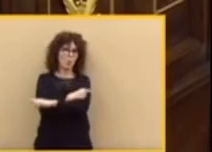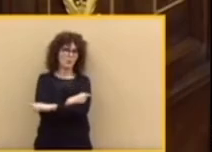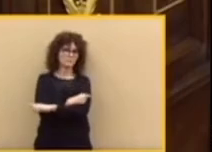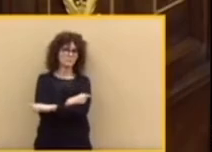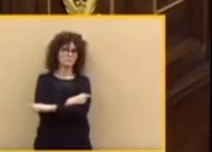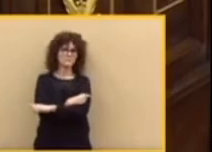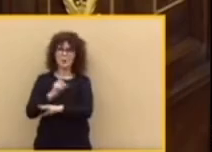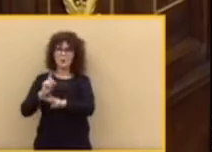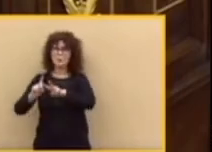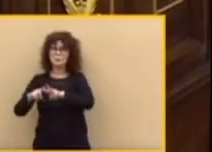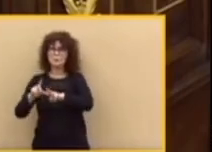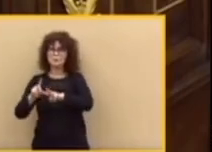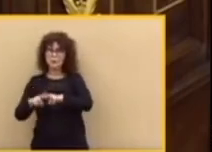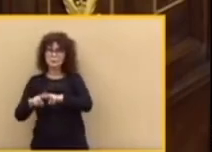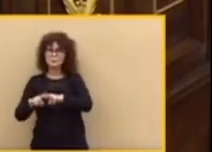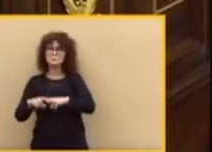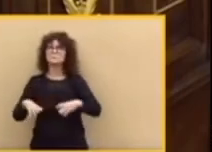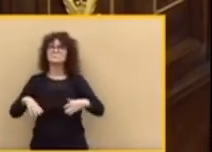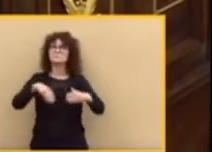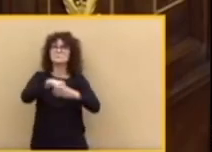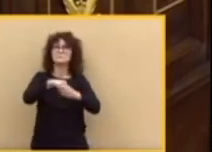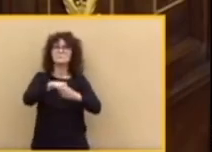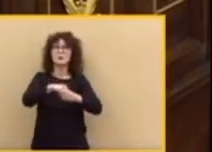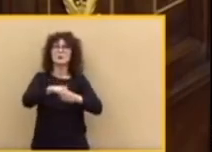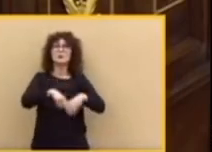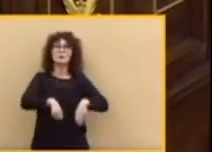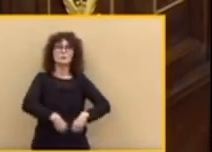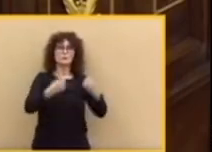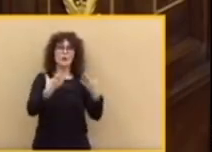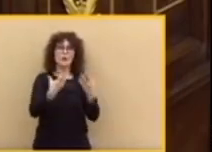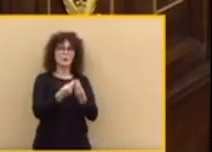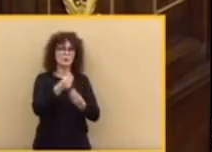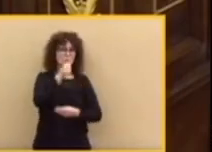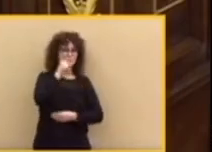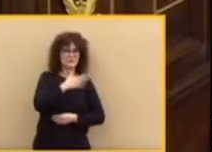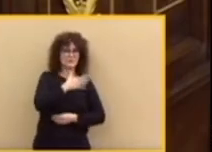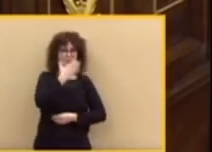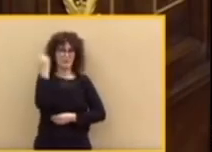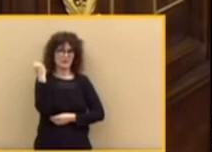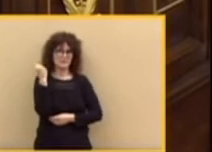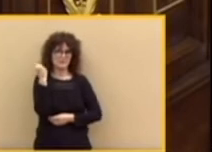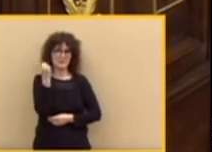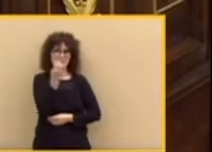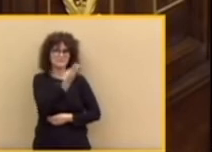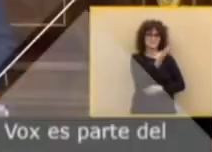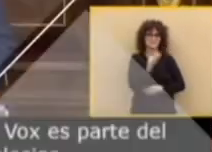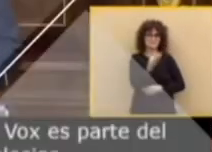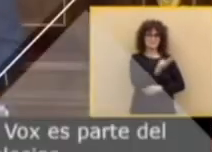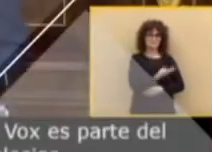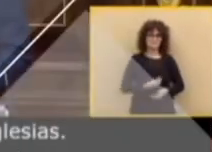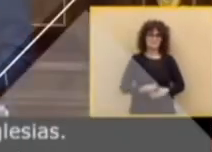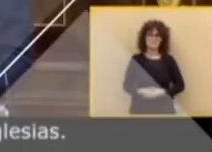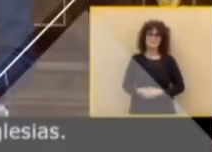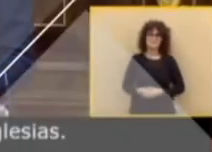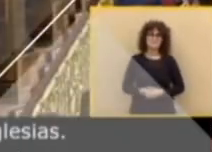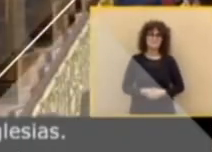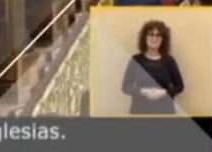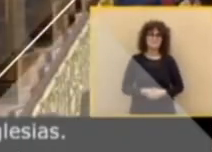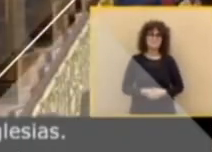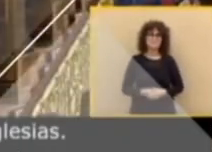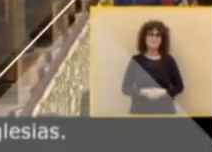parte del bloque de la ruptura con sánchez iglesias bueno bueno bueno bueno bueno bueno bueno esto ya es tremendo